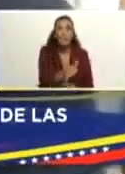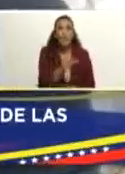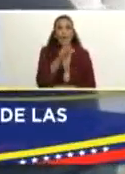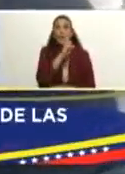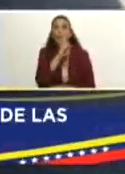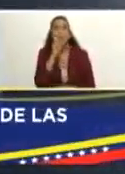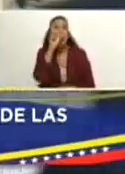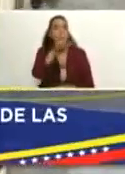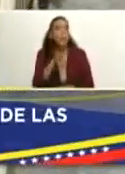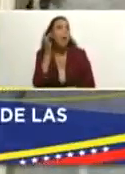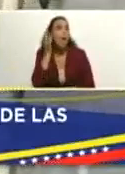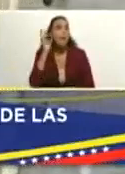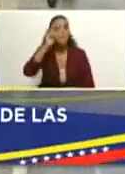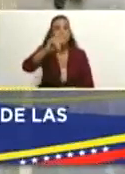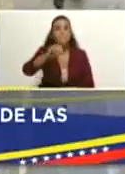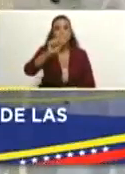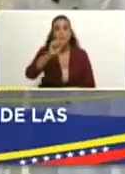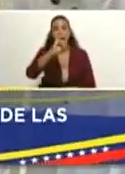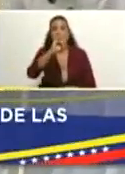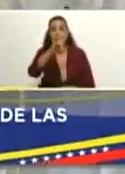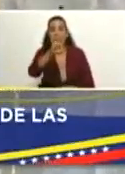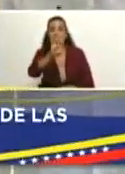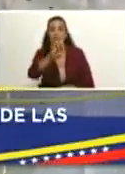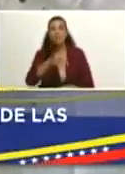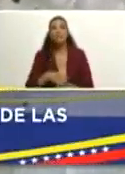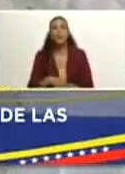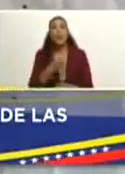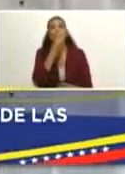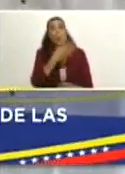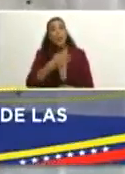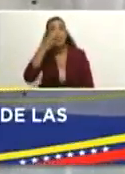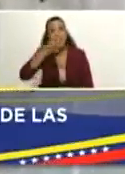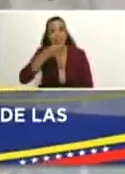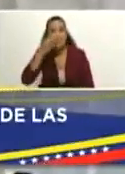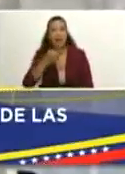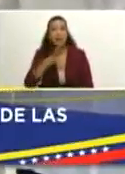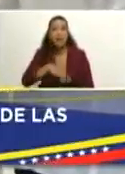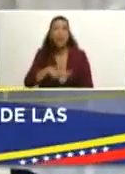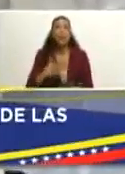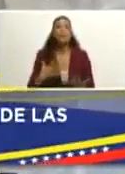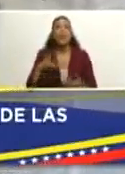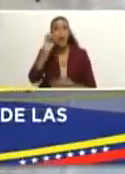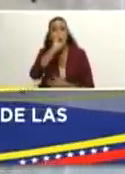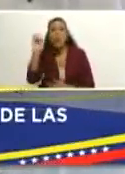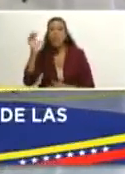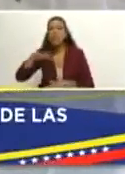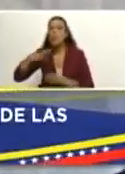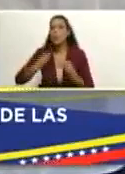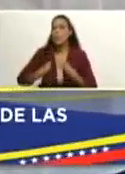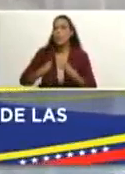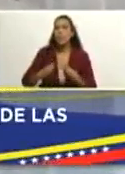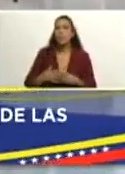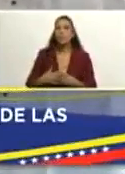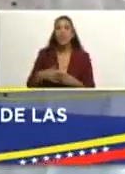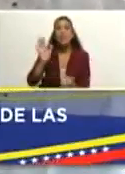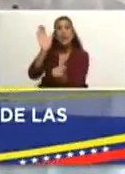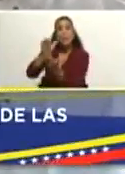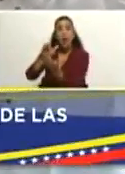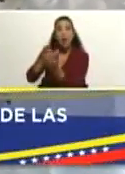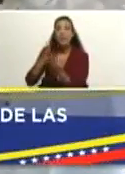saludarla. Mayret Marcano. Buenas tardes, presidente. Marcano viene de Oriente. De Oriente. ¿Qué parte de Oriente? De